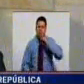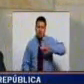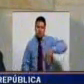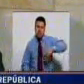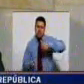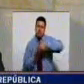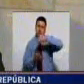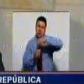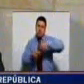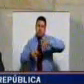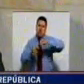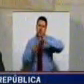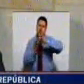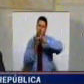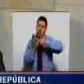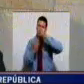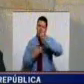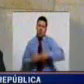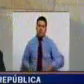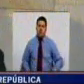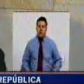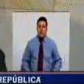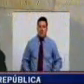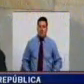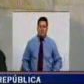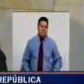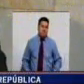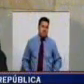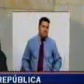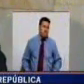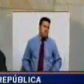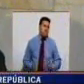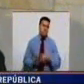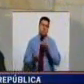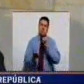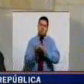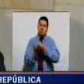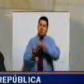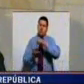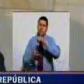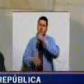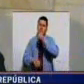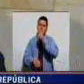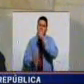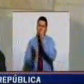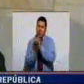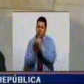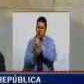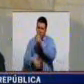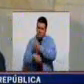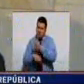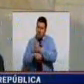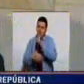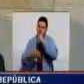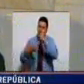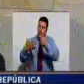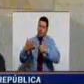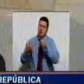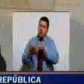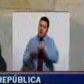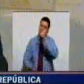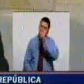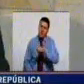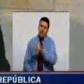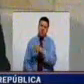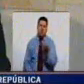ni costos adicionales del proyecto. Y son muchas las actas de Junta Directiva de Ecopetrol y de Reficar que señalan que estos